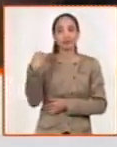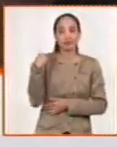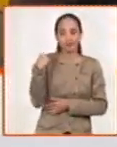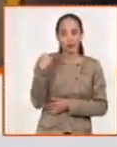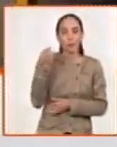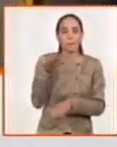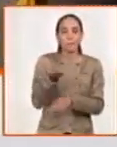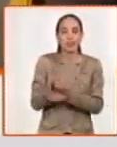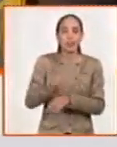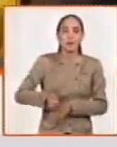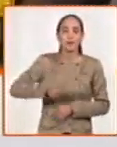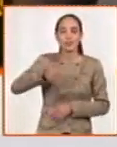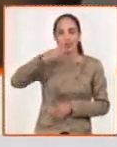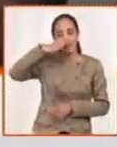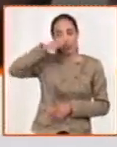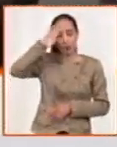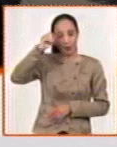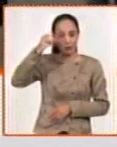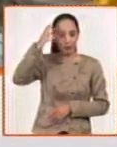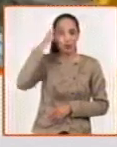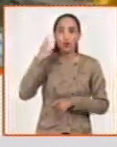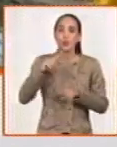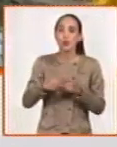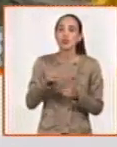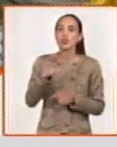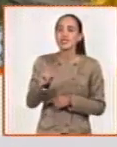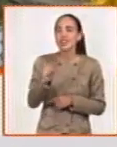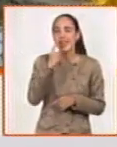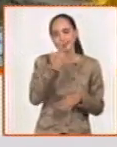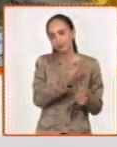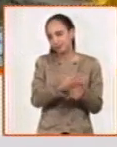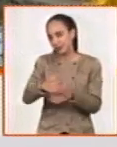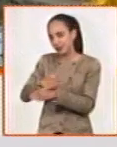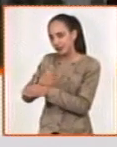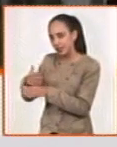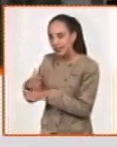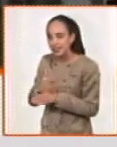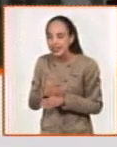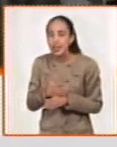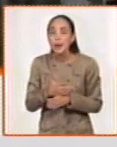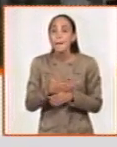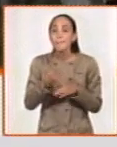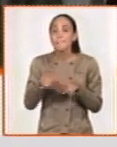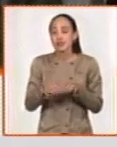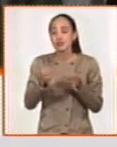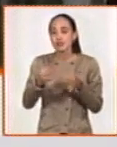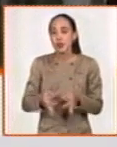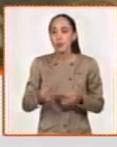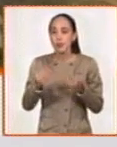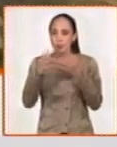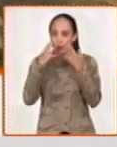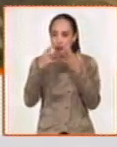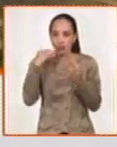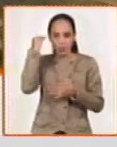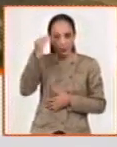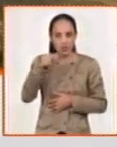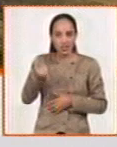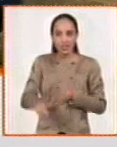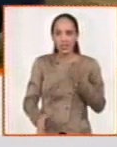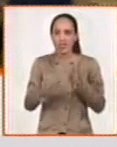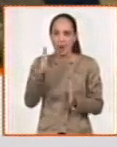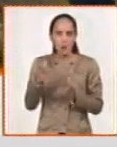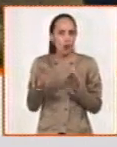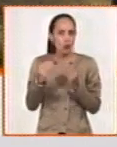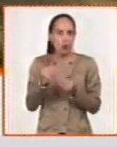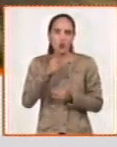presidente. Por eso decía que los matices son diferentes. Y siempre es muy importante, yo creo que en esta jornada ha habido muchos ejemplos de